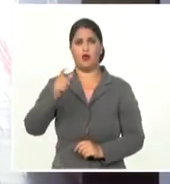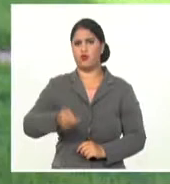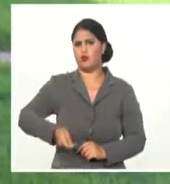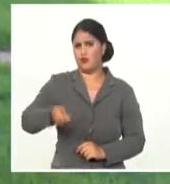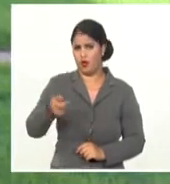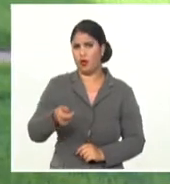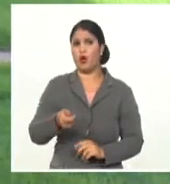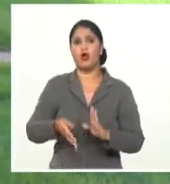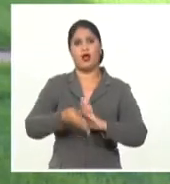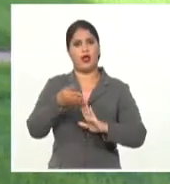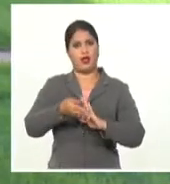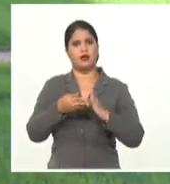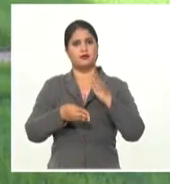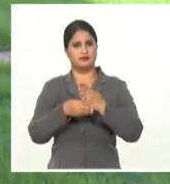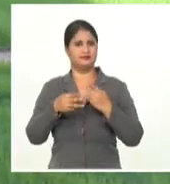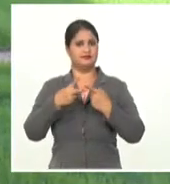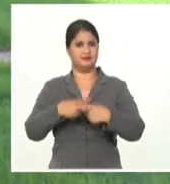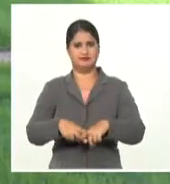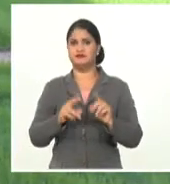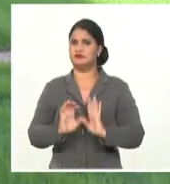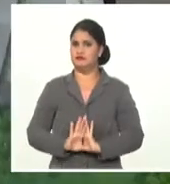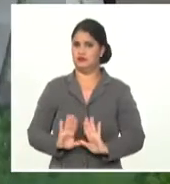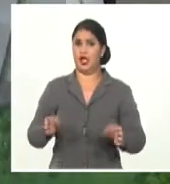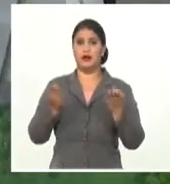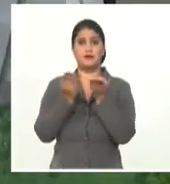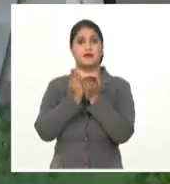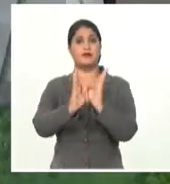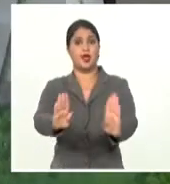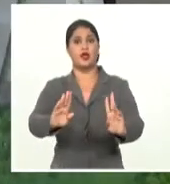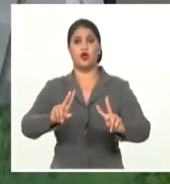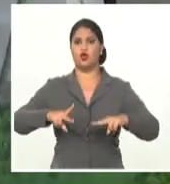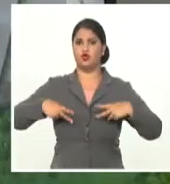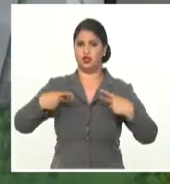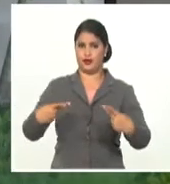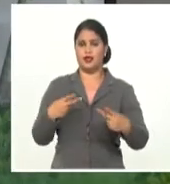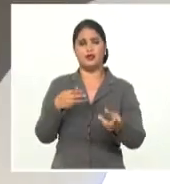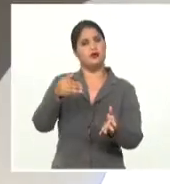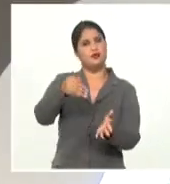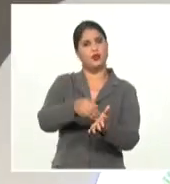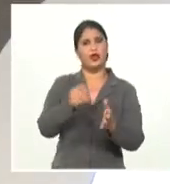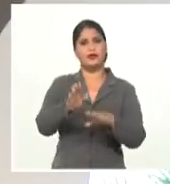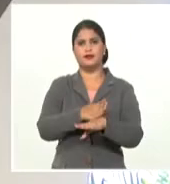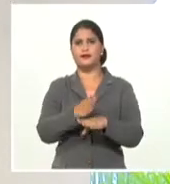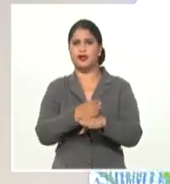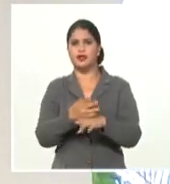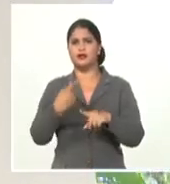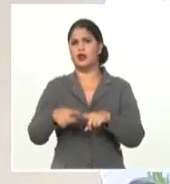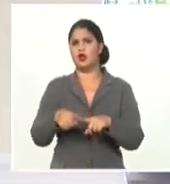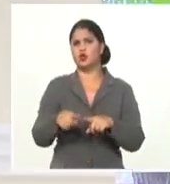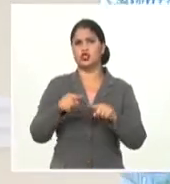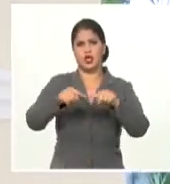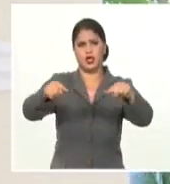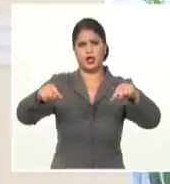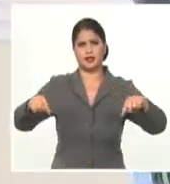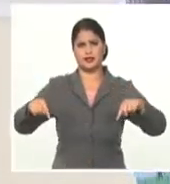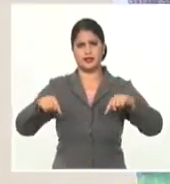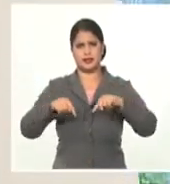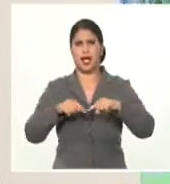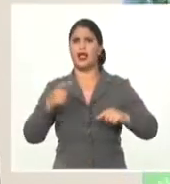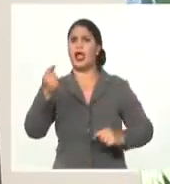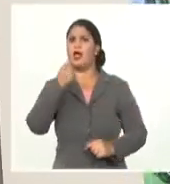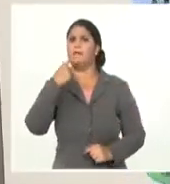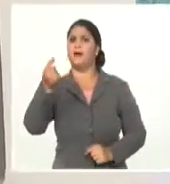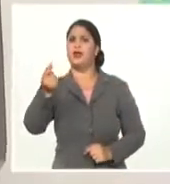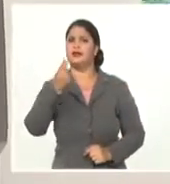general. Luego de reabrir sus puertas, ofrecerá al público diversos espacios dedicados a la medicina, donde se podrán